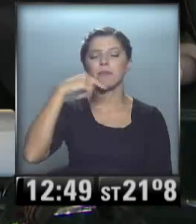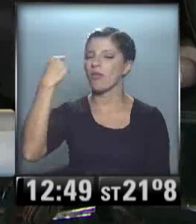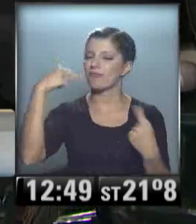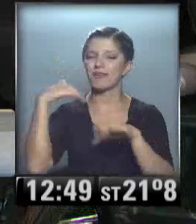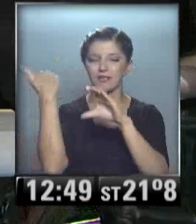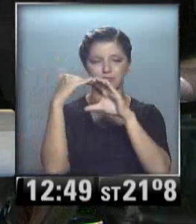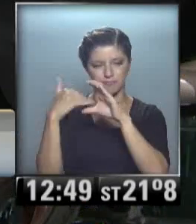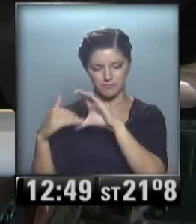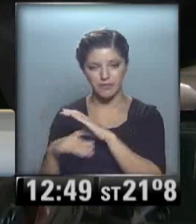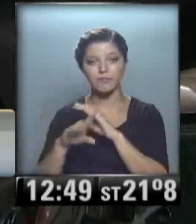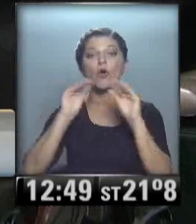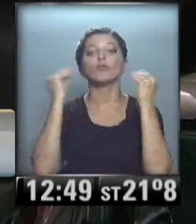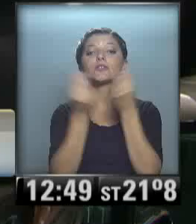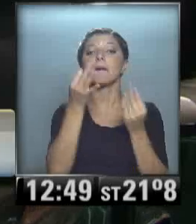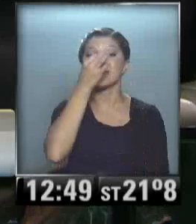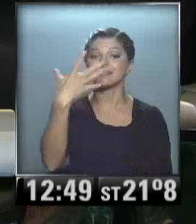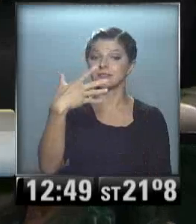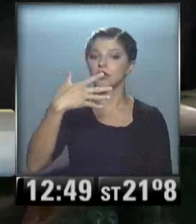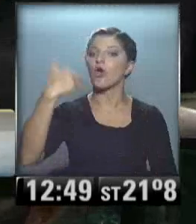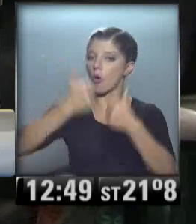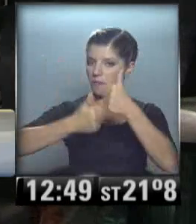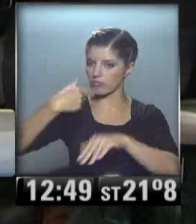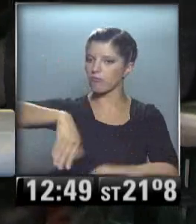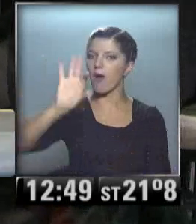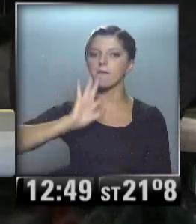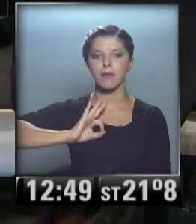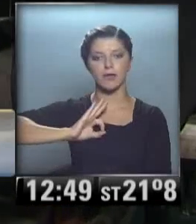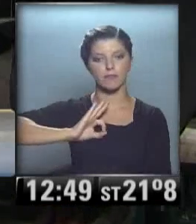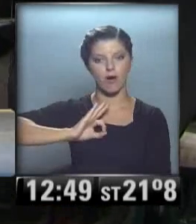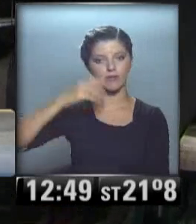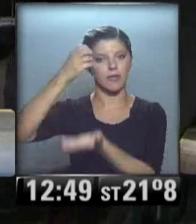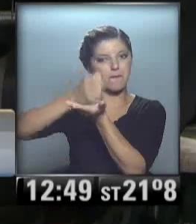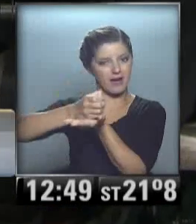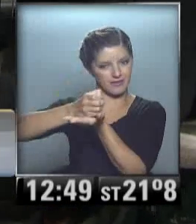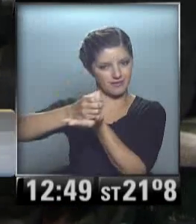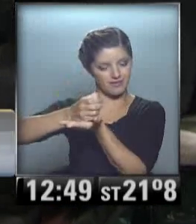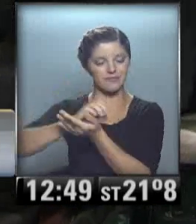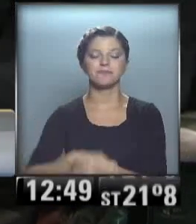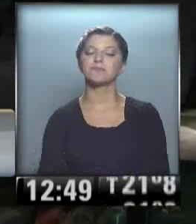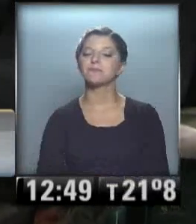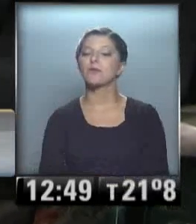ese tema. 25 nominaciones tiene la televisión pública, fíjese qué bien. Claro. Una de las más importantes de su historia. Bueno,